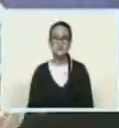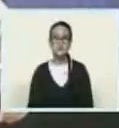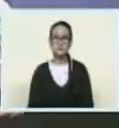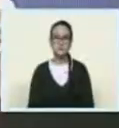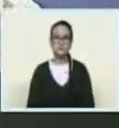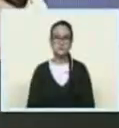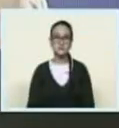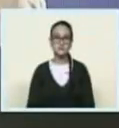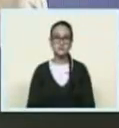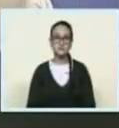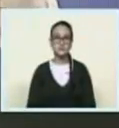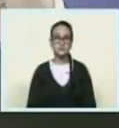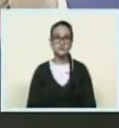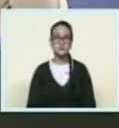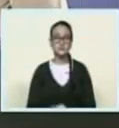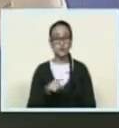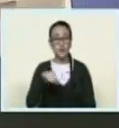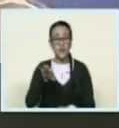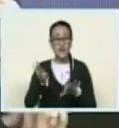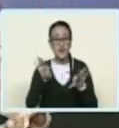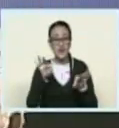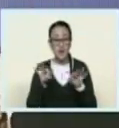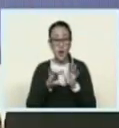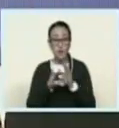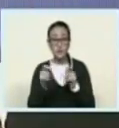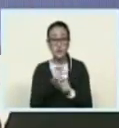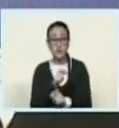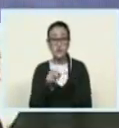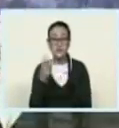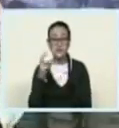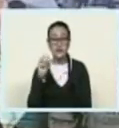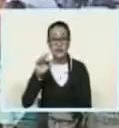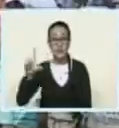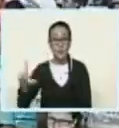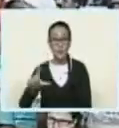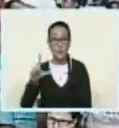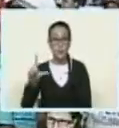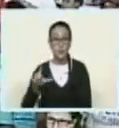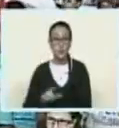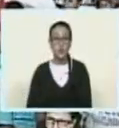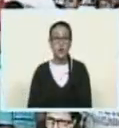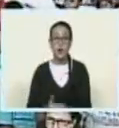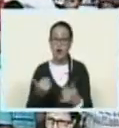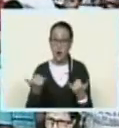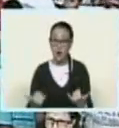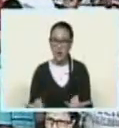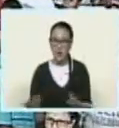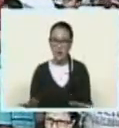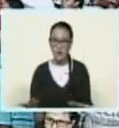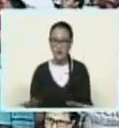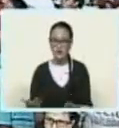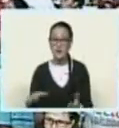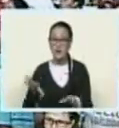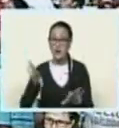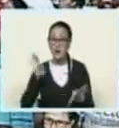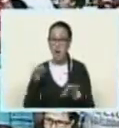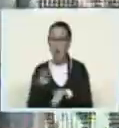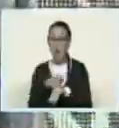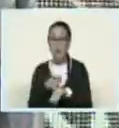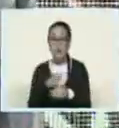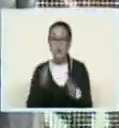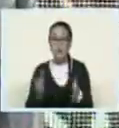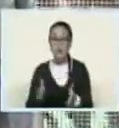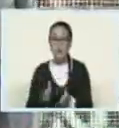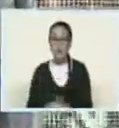Que ustedes eligieron como constituyente el 30 de julio, y ahora lo han elegido como